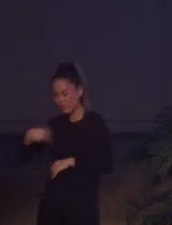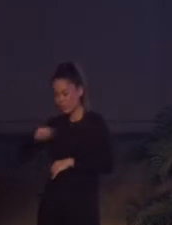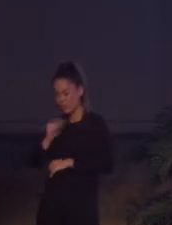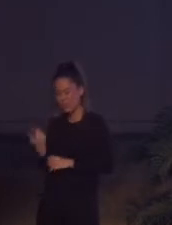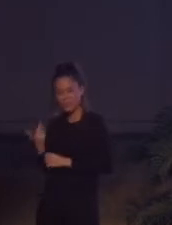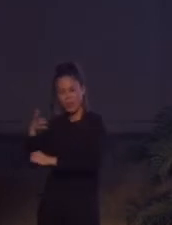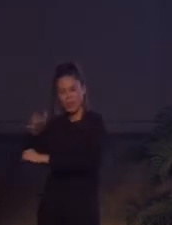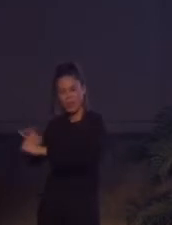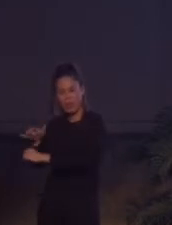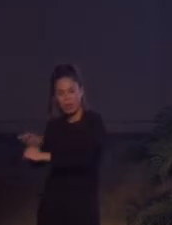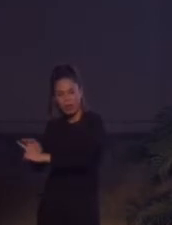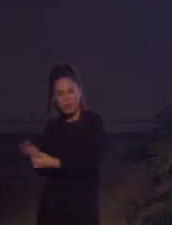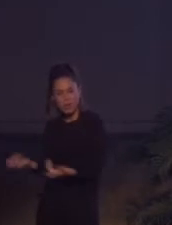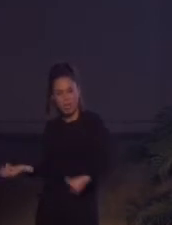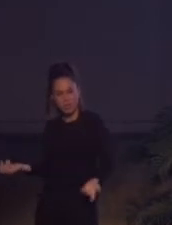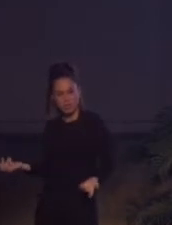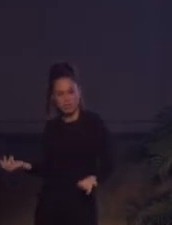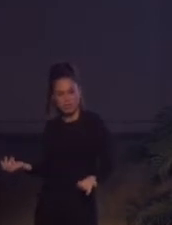que tengan leche.